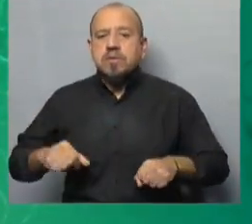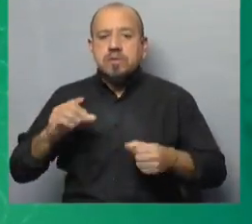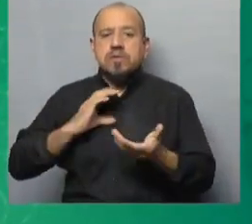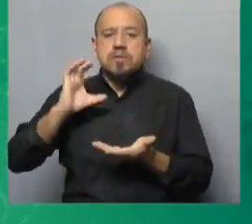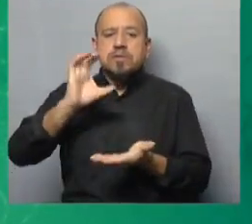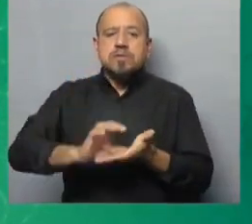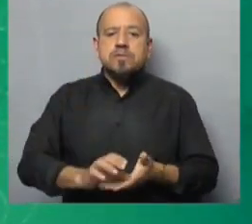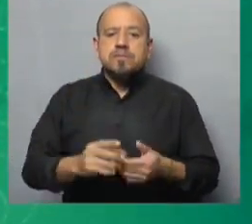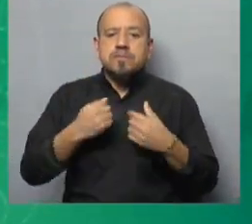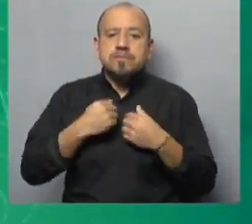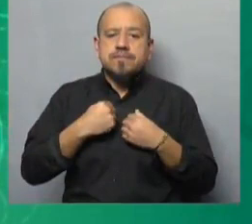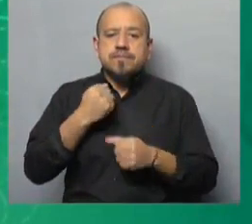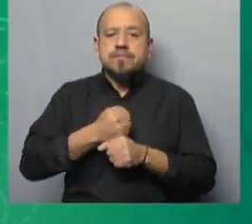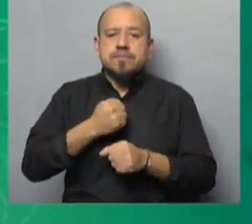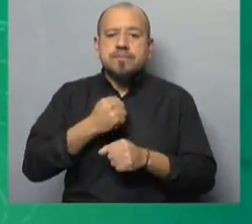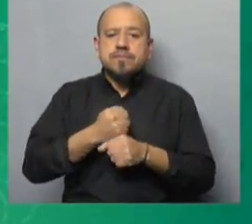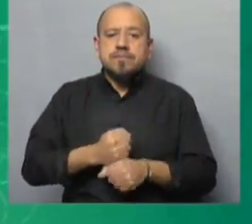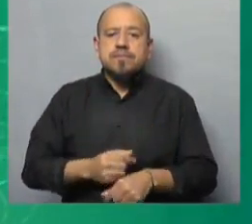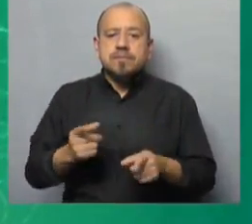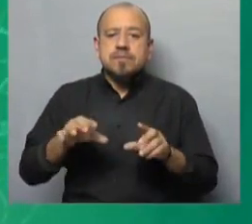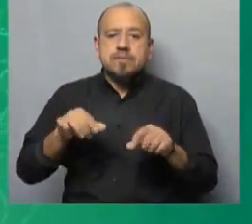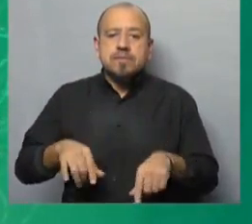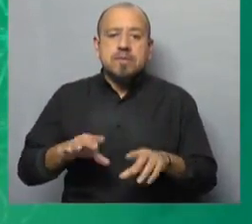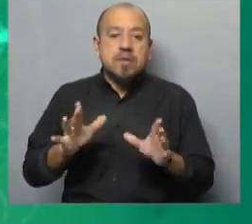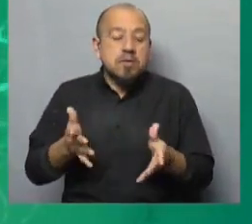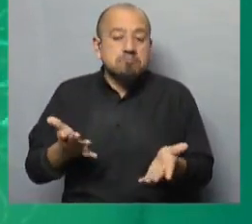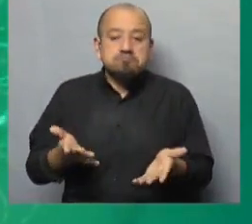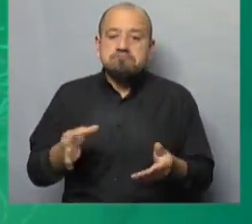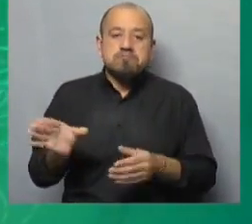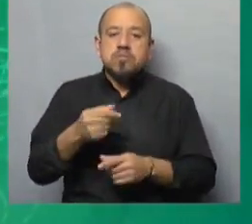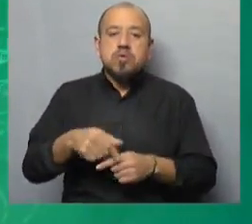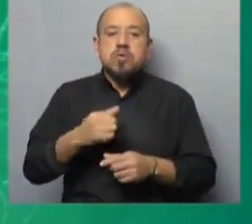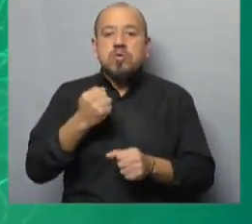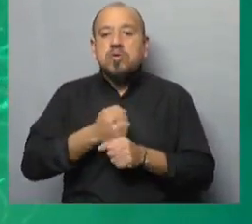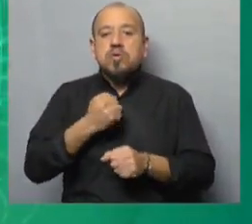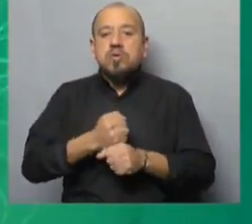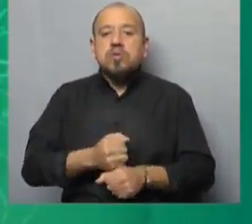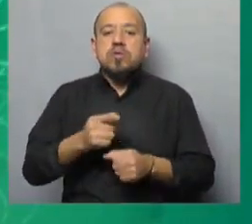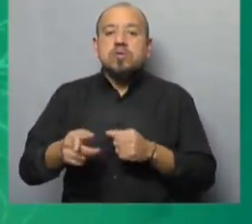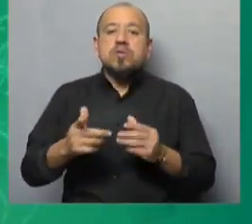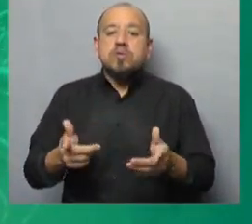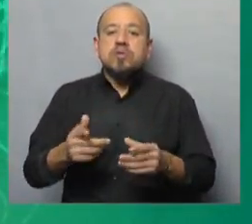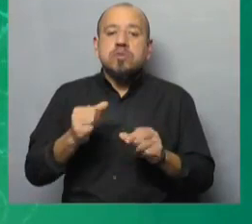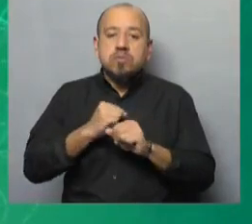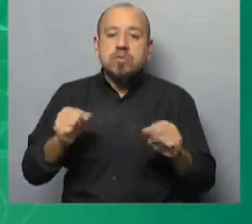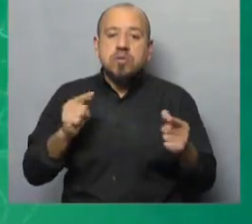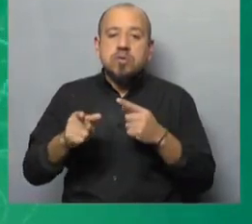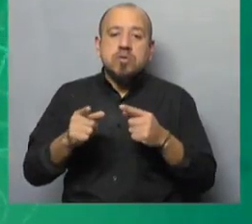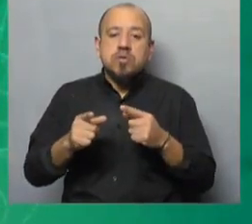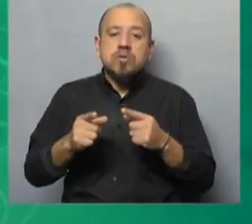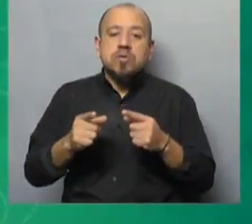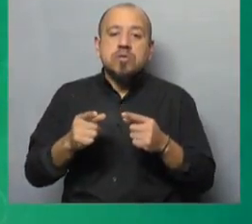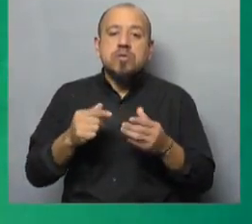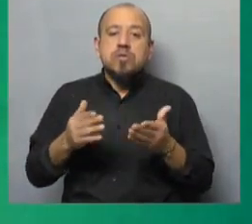y nosotros con nuestro trabajo porque simplemente acá no hay ningún secreto es todo todo pasaron a este trabajo lo hemos logrado entonces bueno